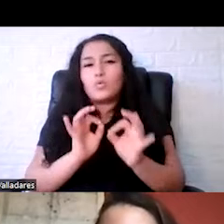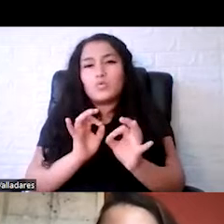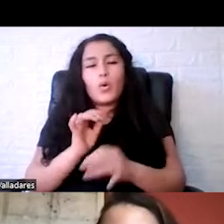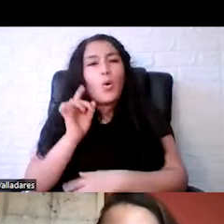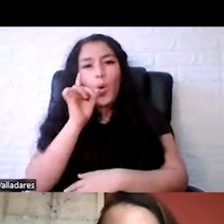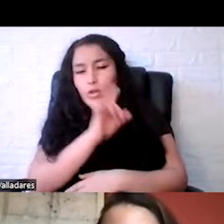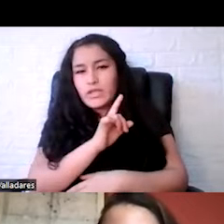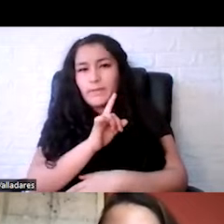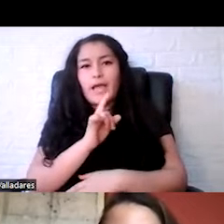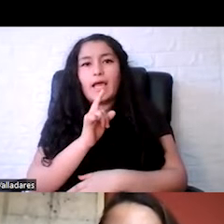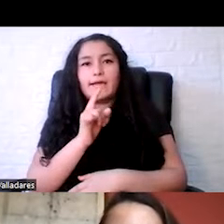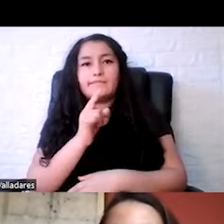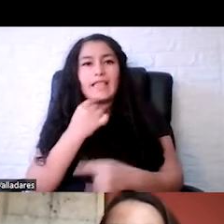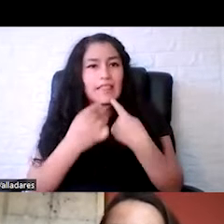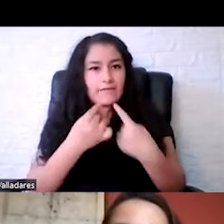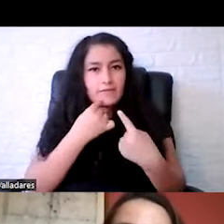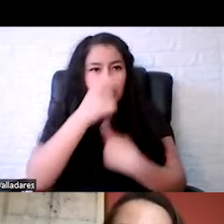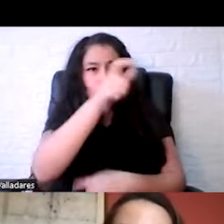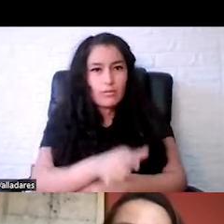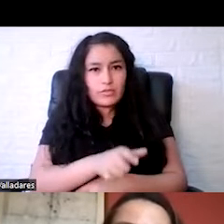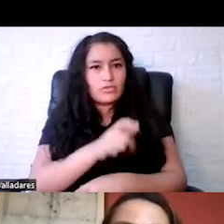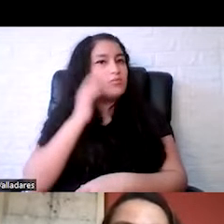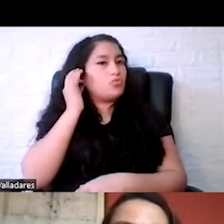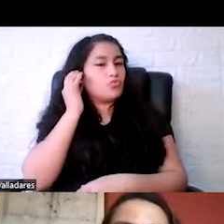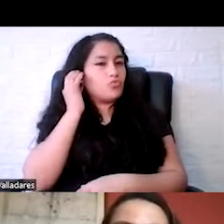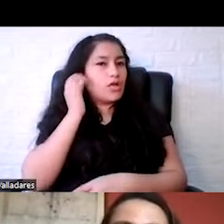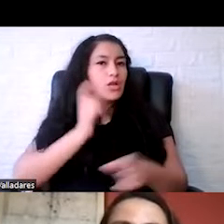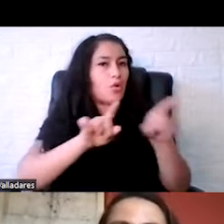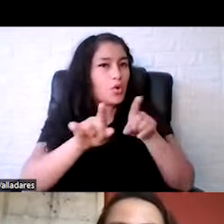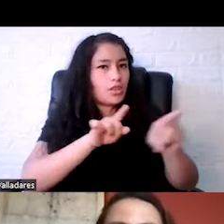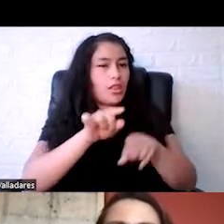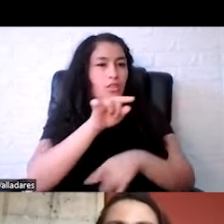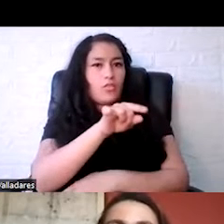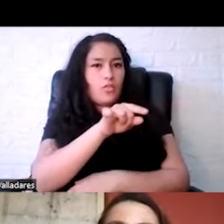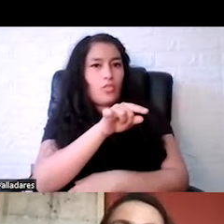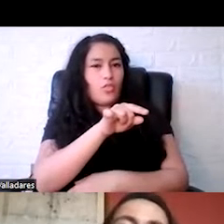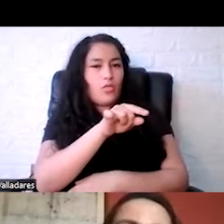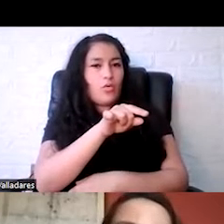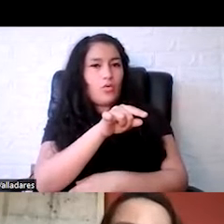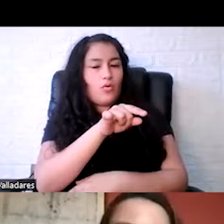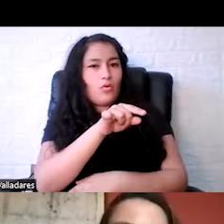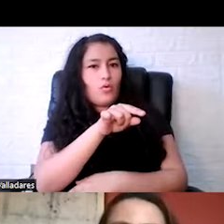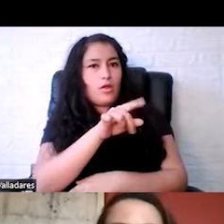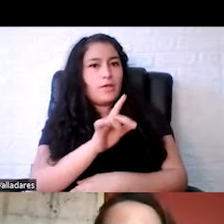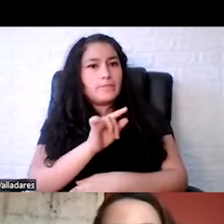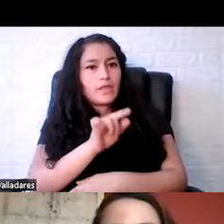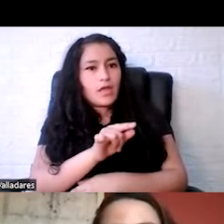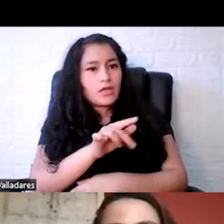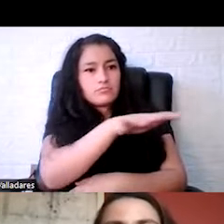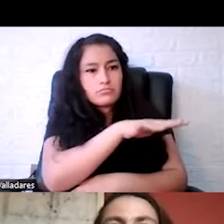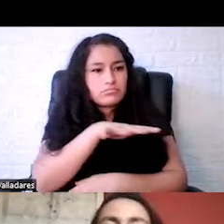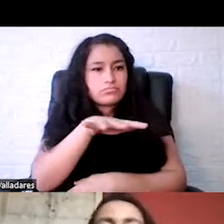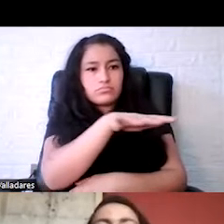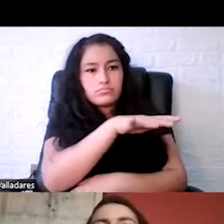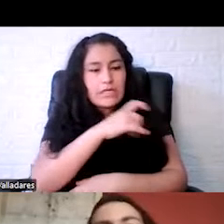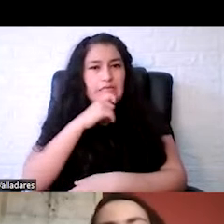hice a una dirigenta de una zona muy afectada por la sequía, y no solamente